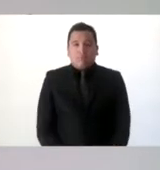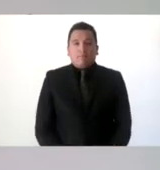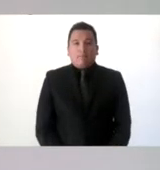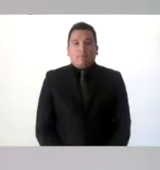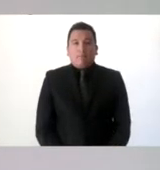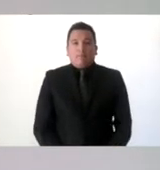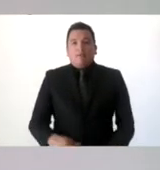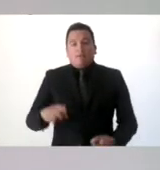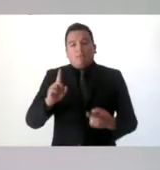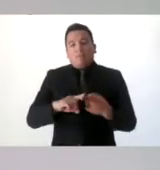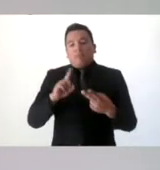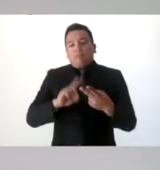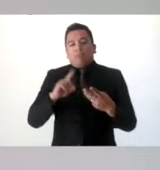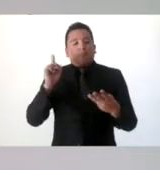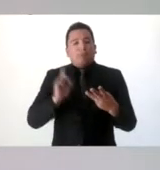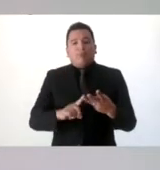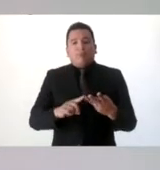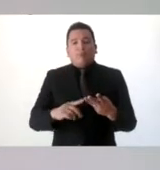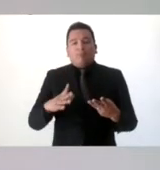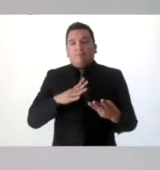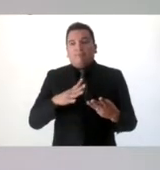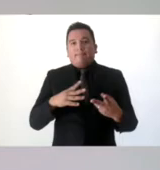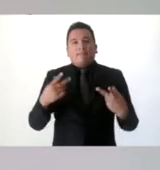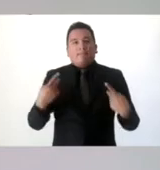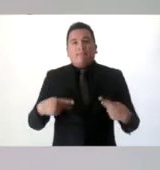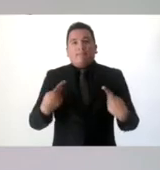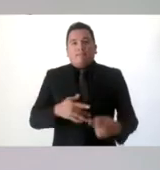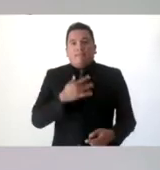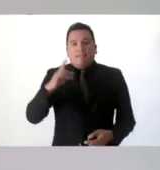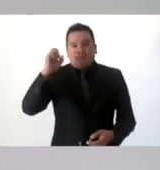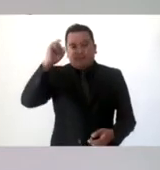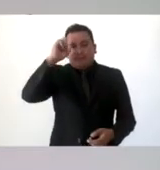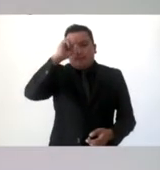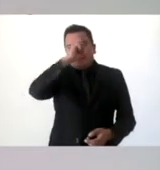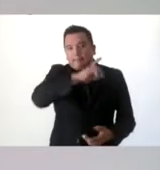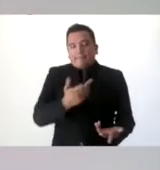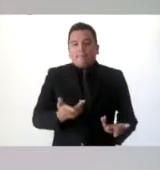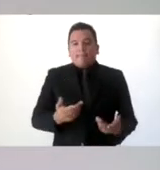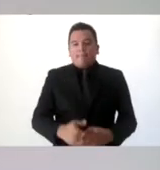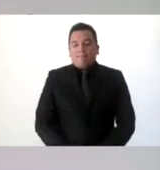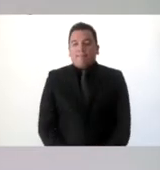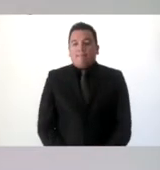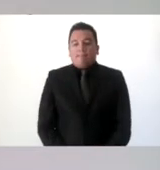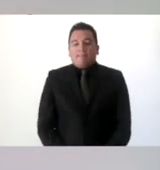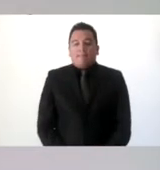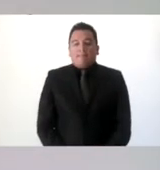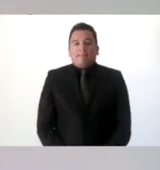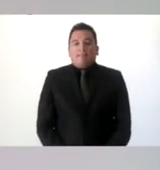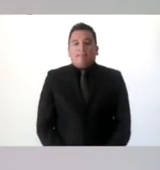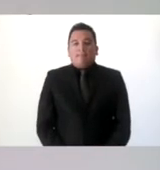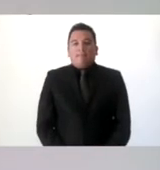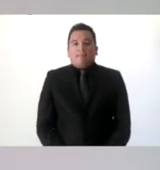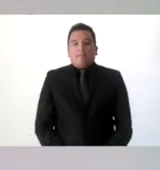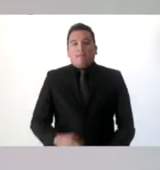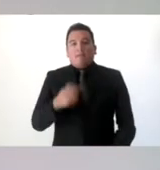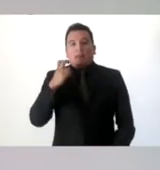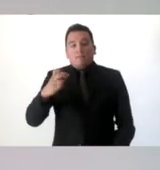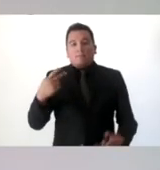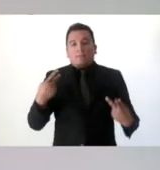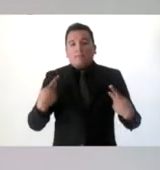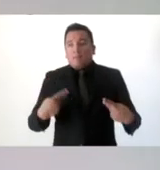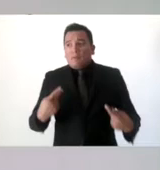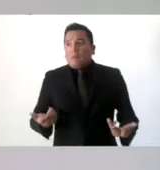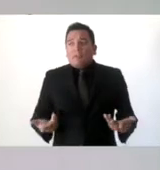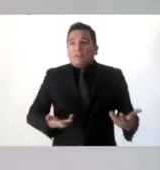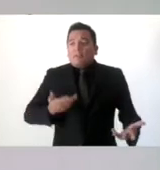cuestiones que pudiéramos tener como los principales ejes de donde debe de surgir el modelo de votación desde el extranjero.